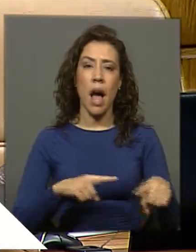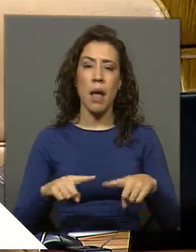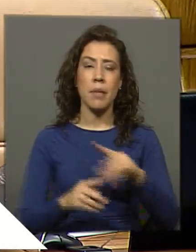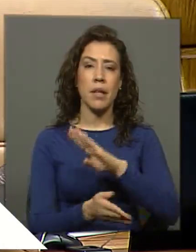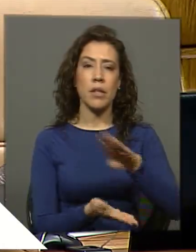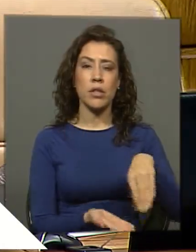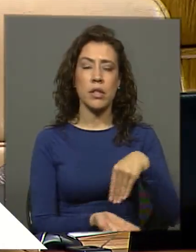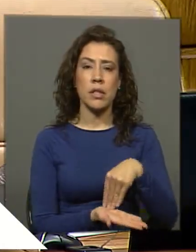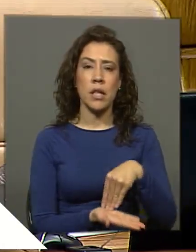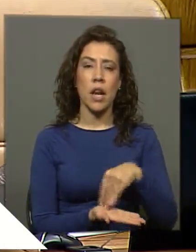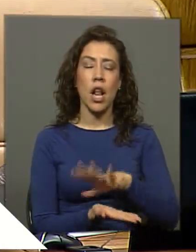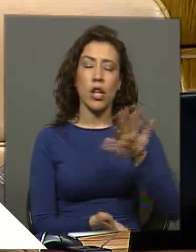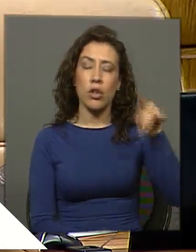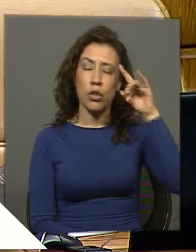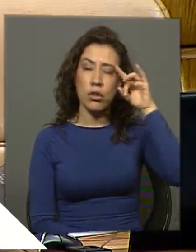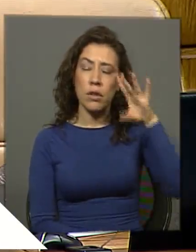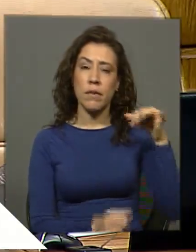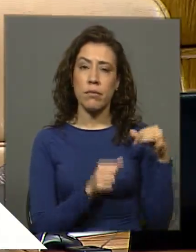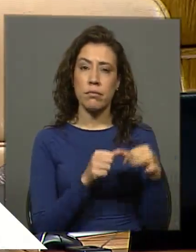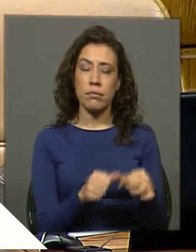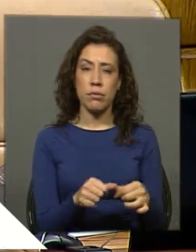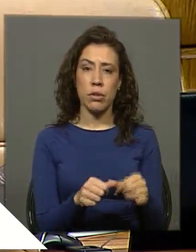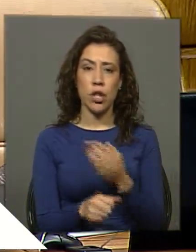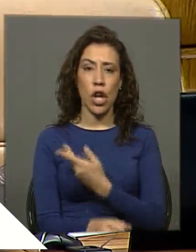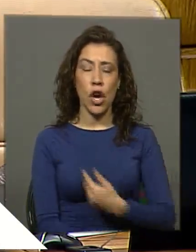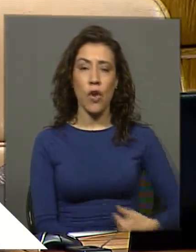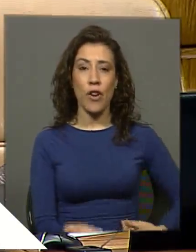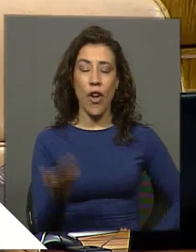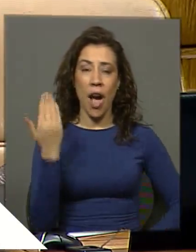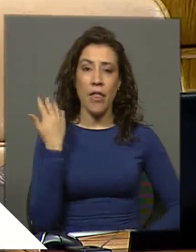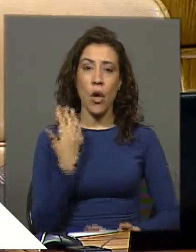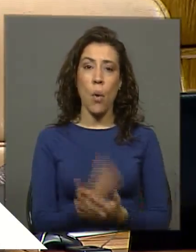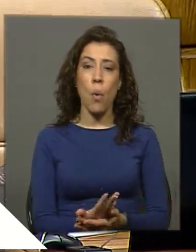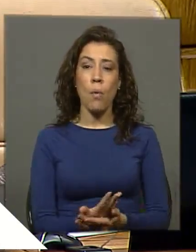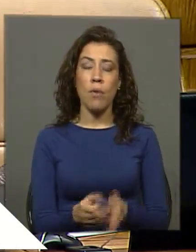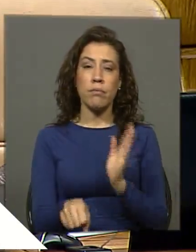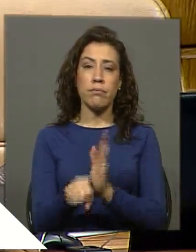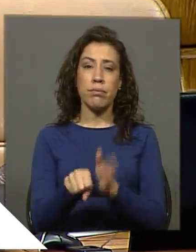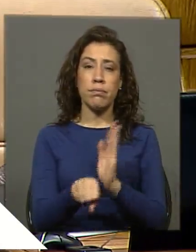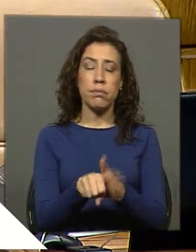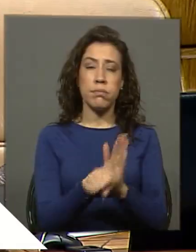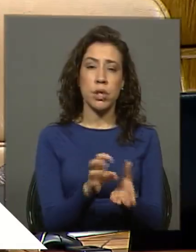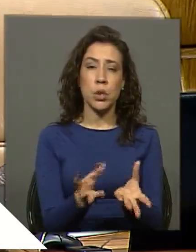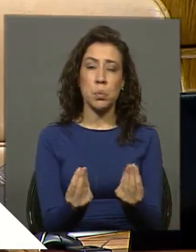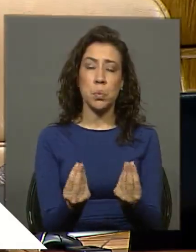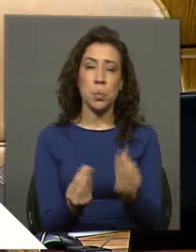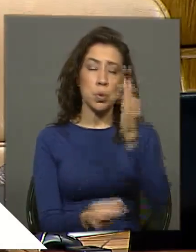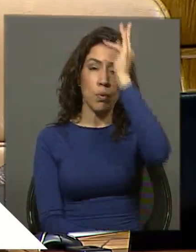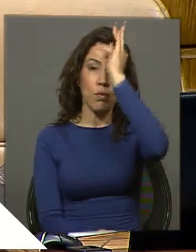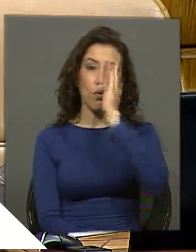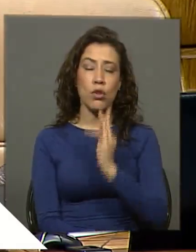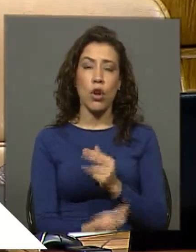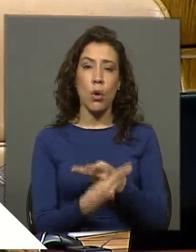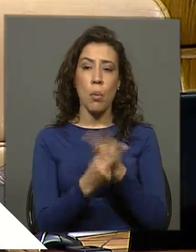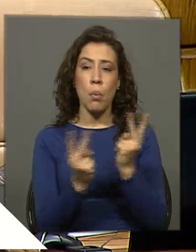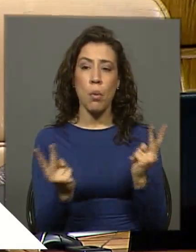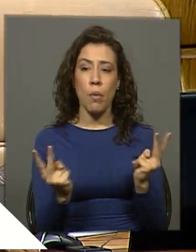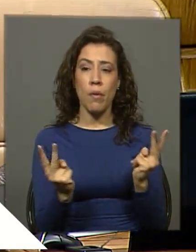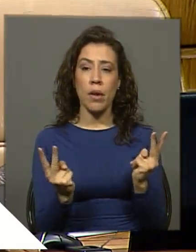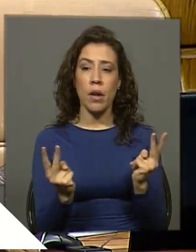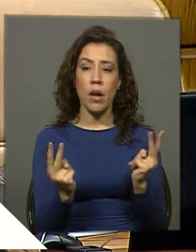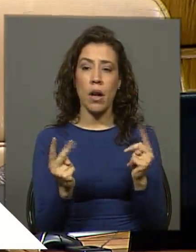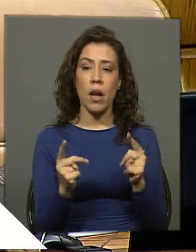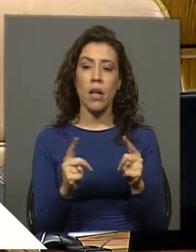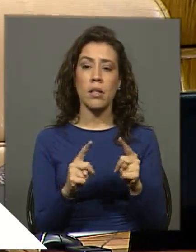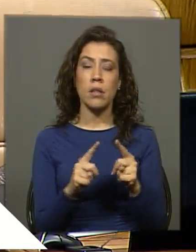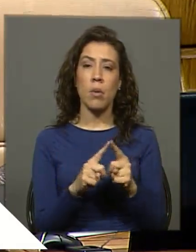central para todos desconocidos que durante el gobierno anterior hubo una exoneración importante a funcionarios y funcionarias públicas por lo tanto esa es